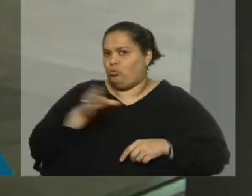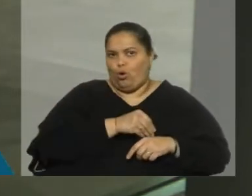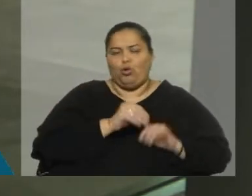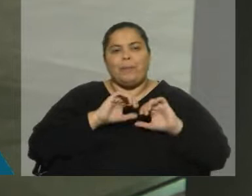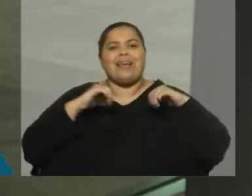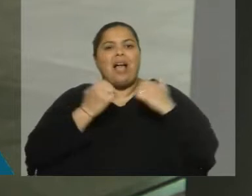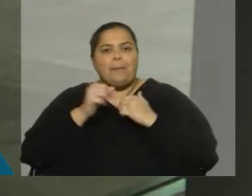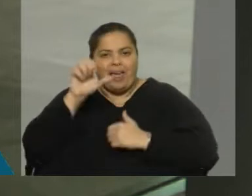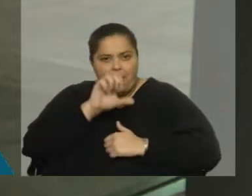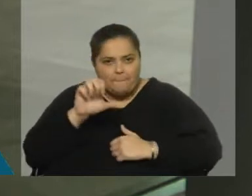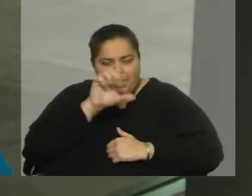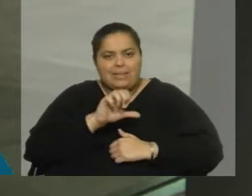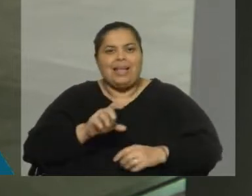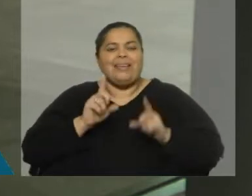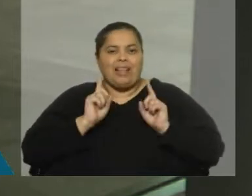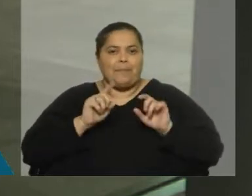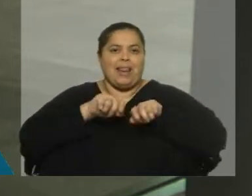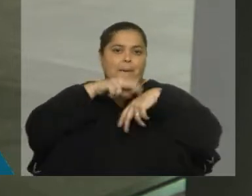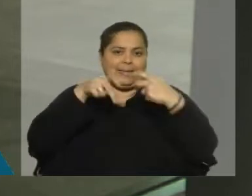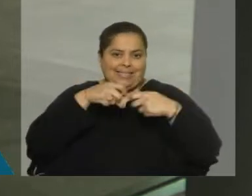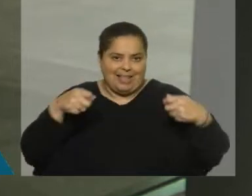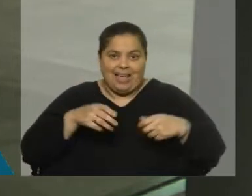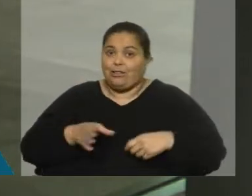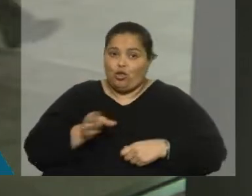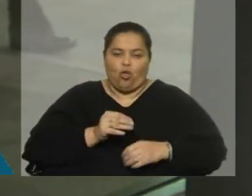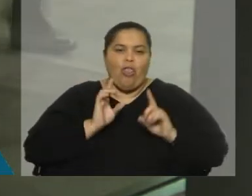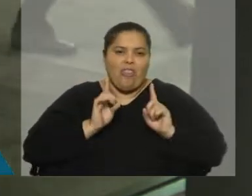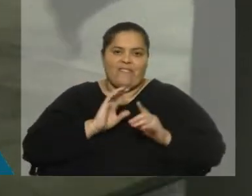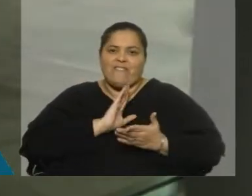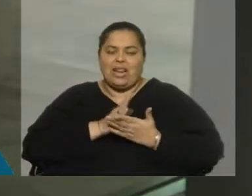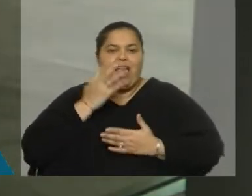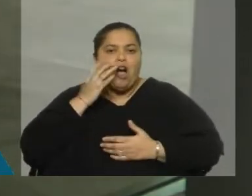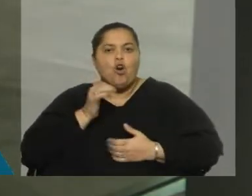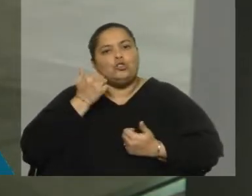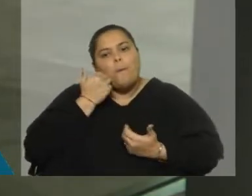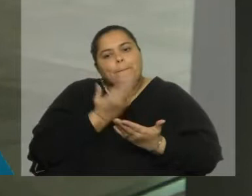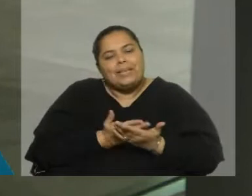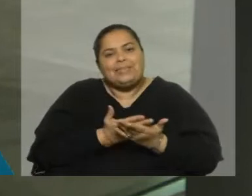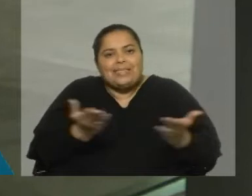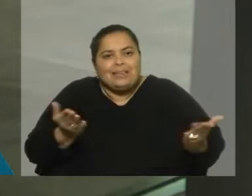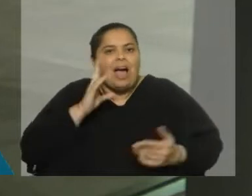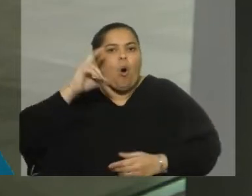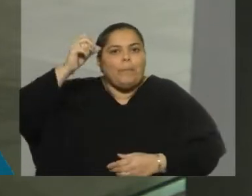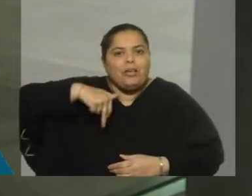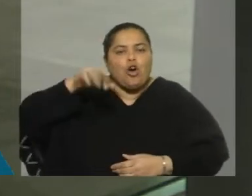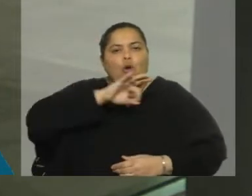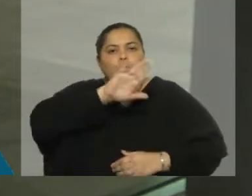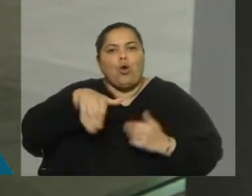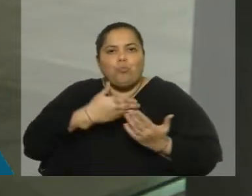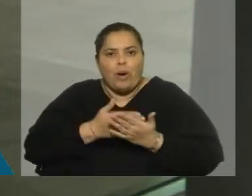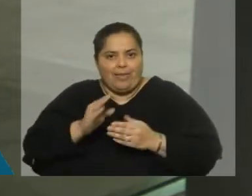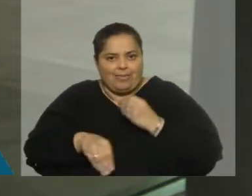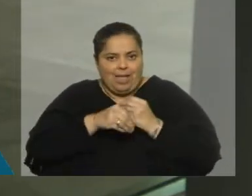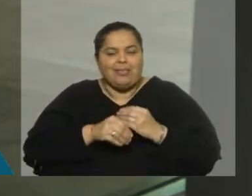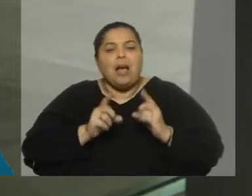cámaras empresariales y la Central de Trabajadores, para que ya en el próximo mes se traten de incorporar,